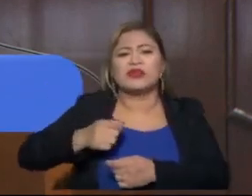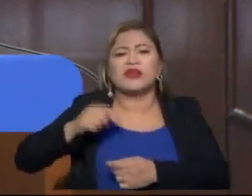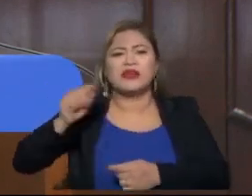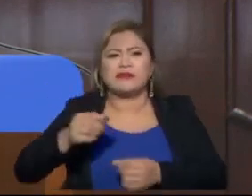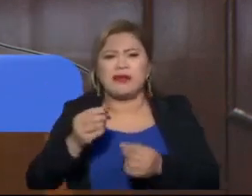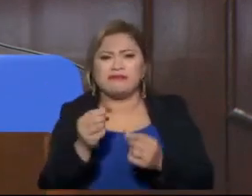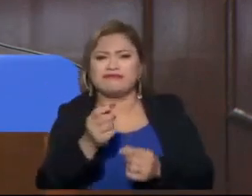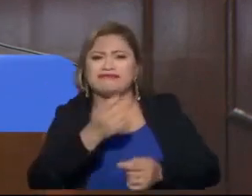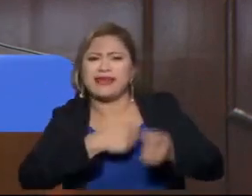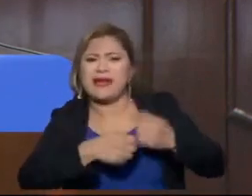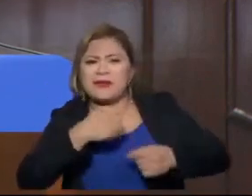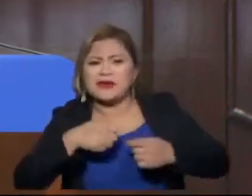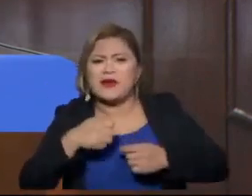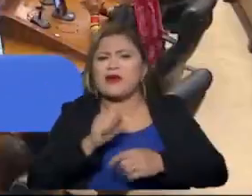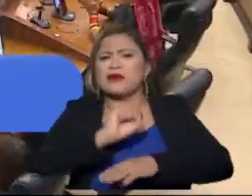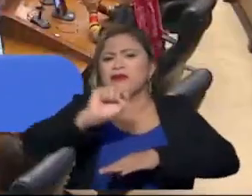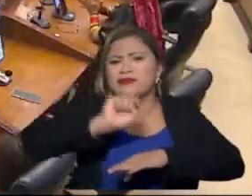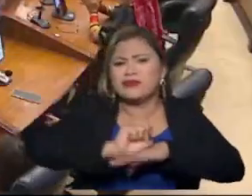Panamá.